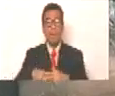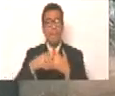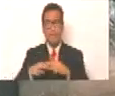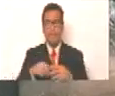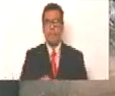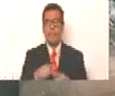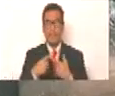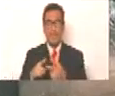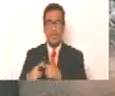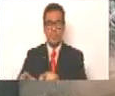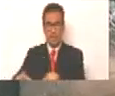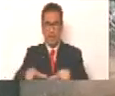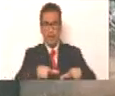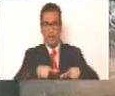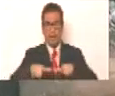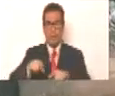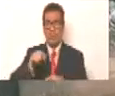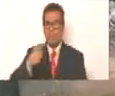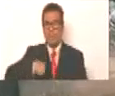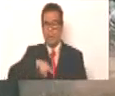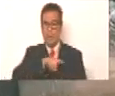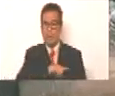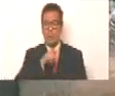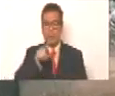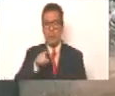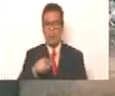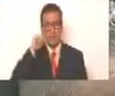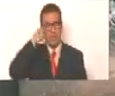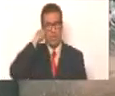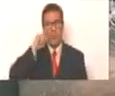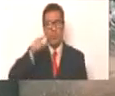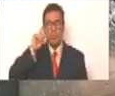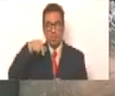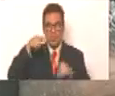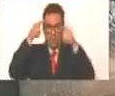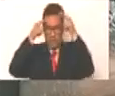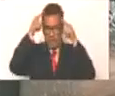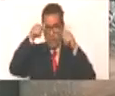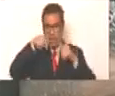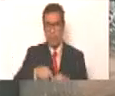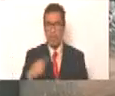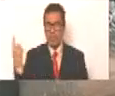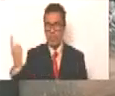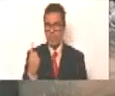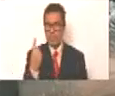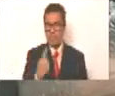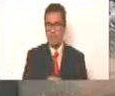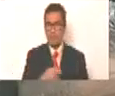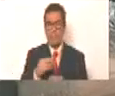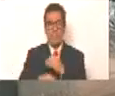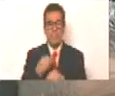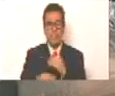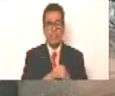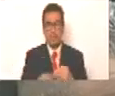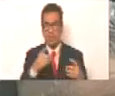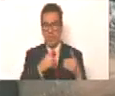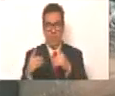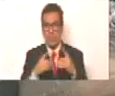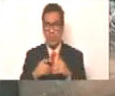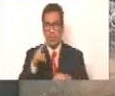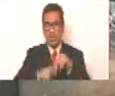espacios. Fue nuestro comandante Chávez, recordarlo, que también nos trajo acá al quehacer, al debatir, al construir la